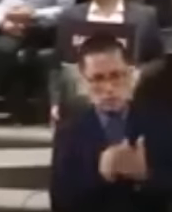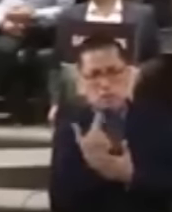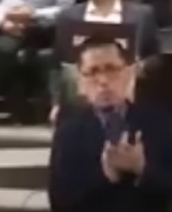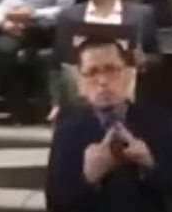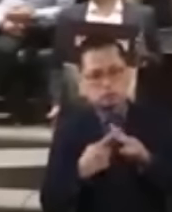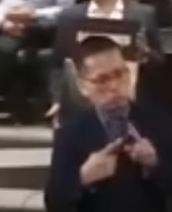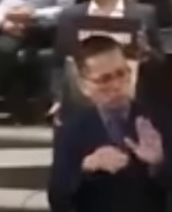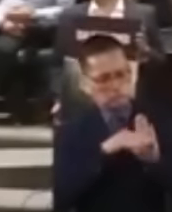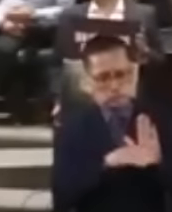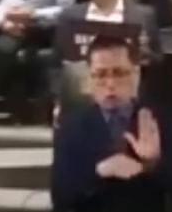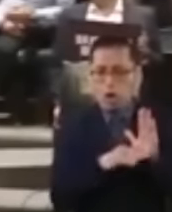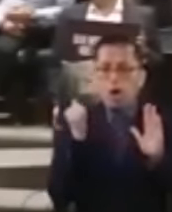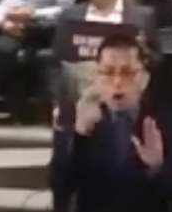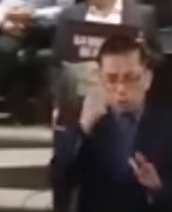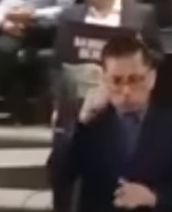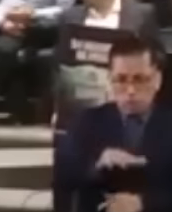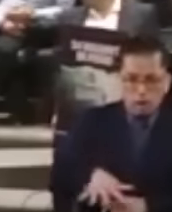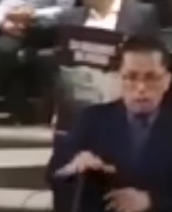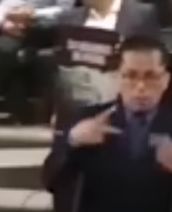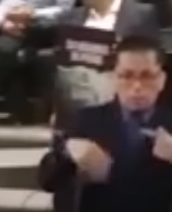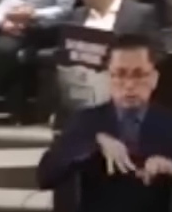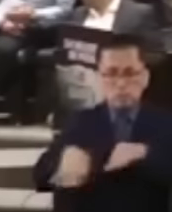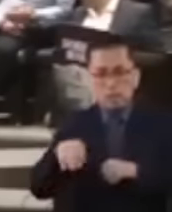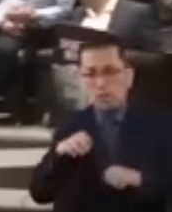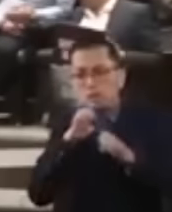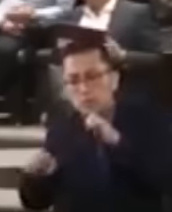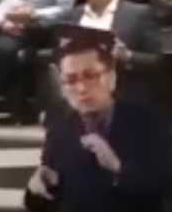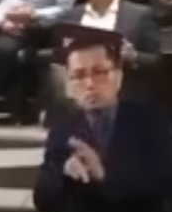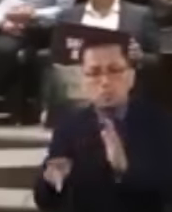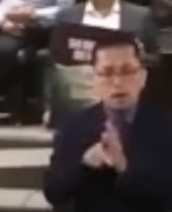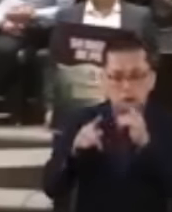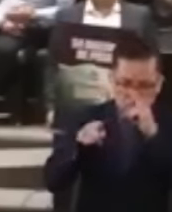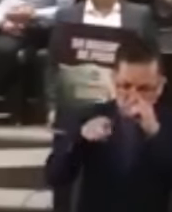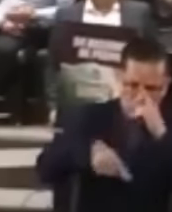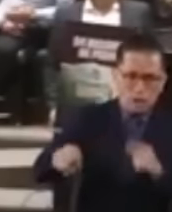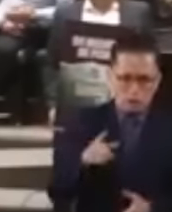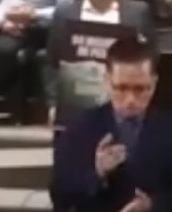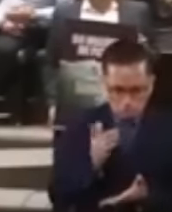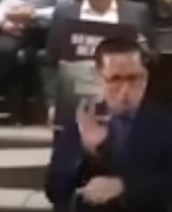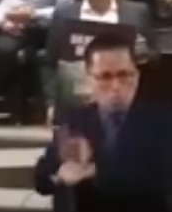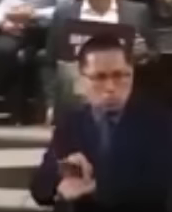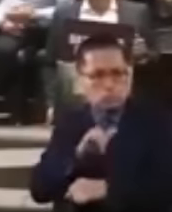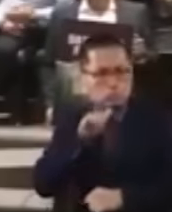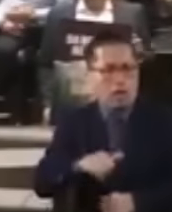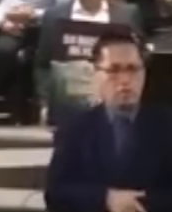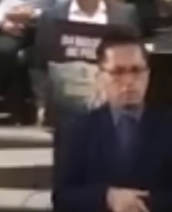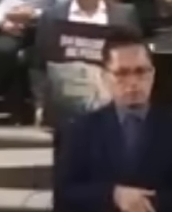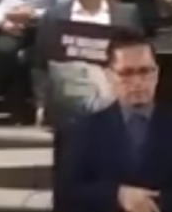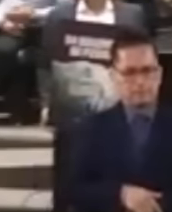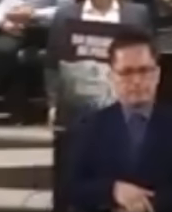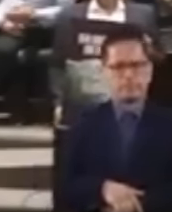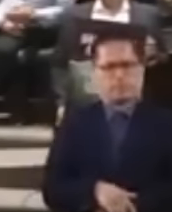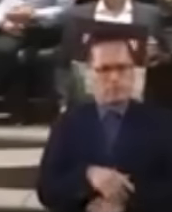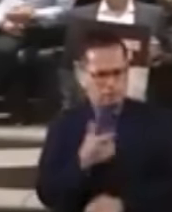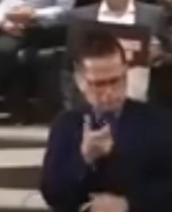destinando recursos para garantizar la seguridad de quienes están dedicados a informarle a esta nación lo que está sucediendo.